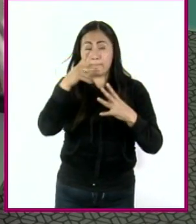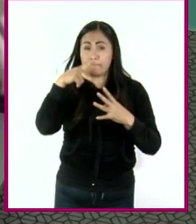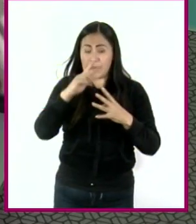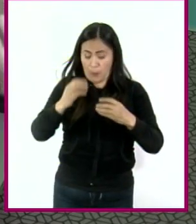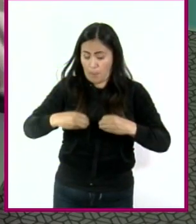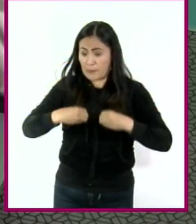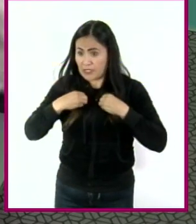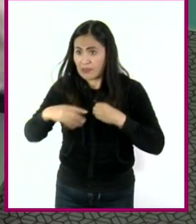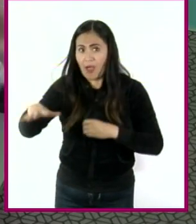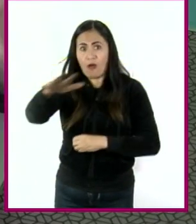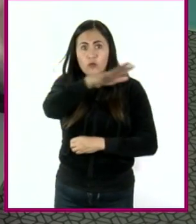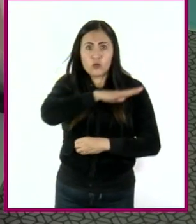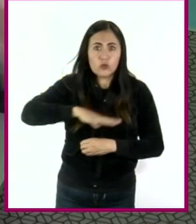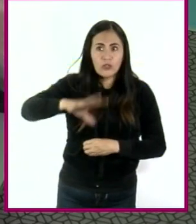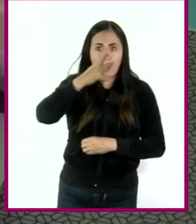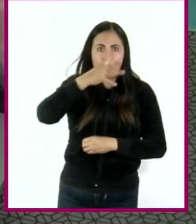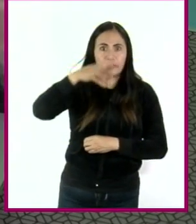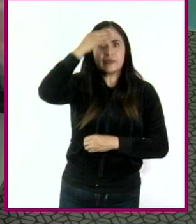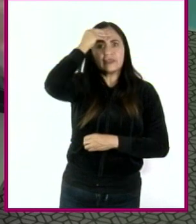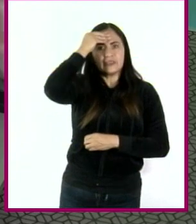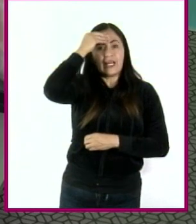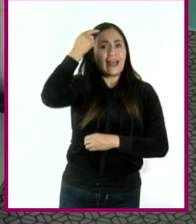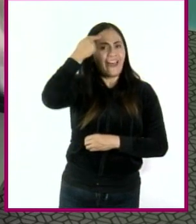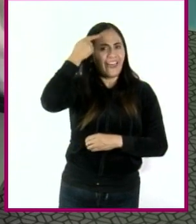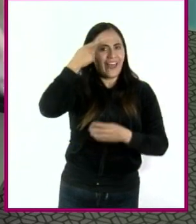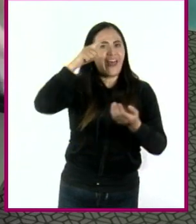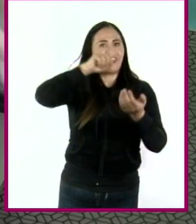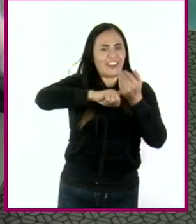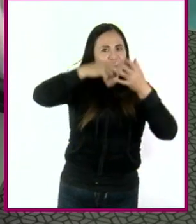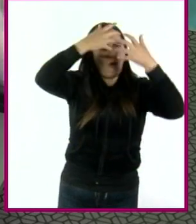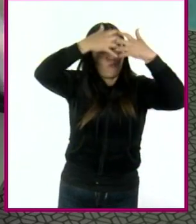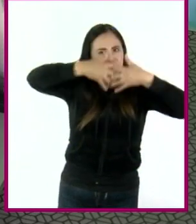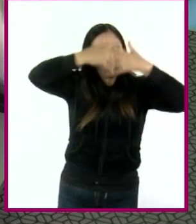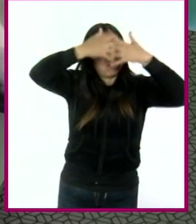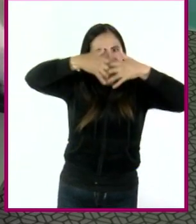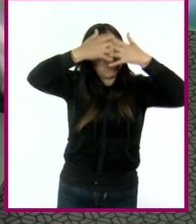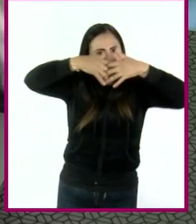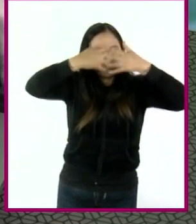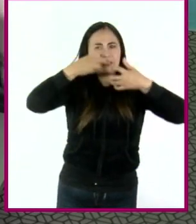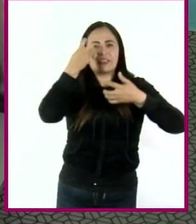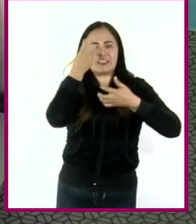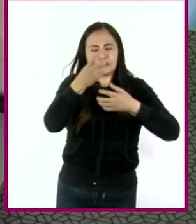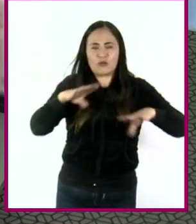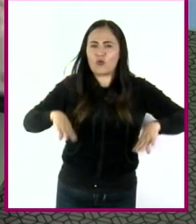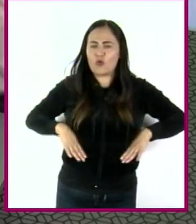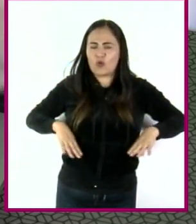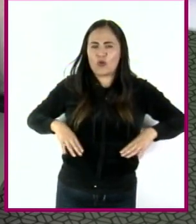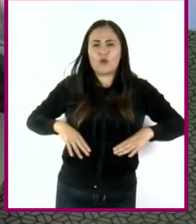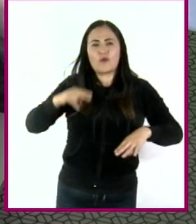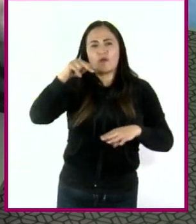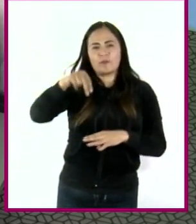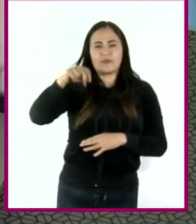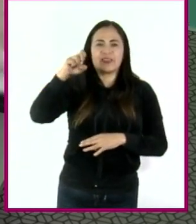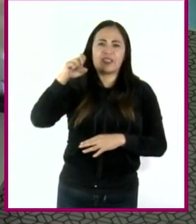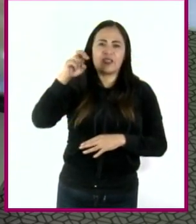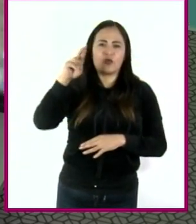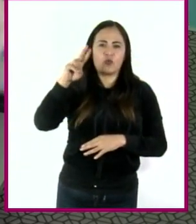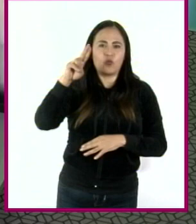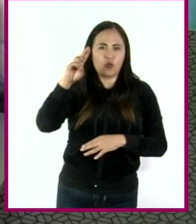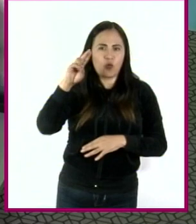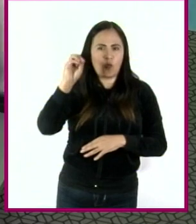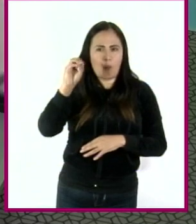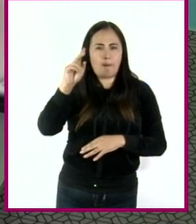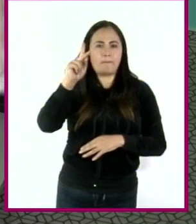es aprendizaje y el cerebro tiene una propiedad que es fundamental, que es la neuroplasticidad. Entonces, todo el